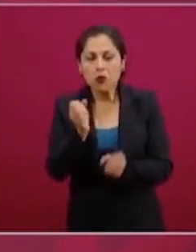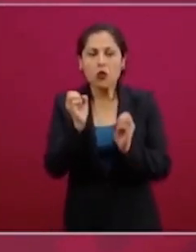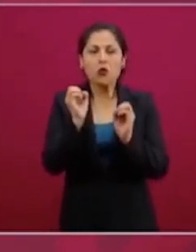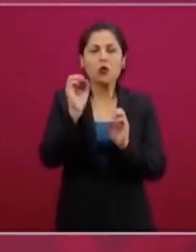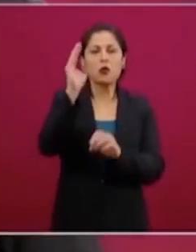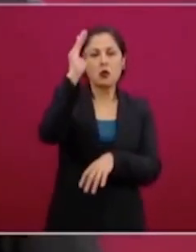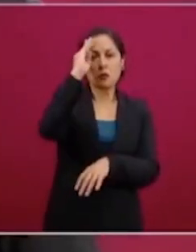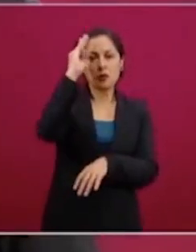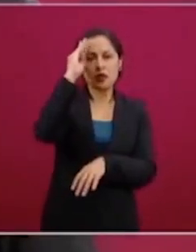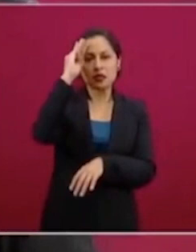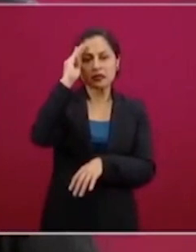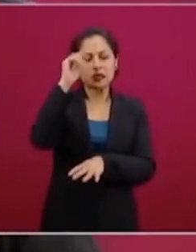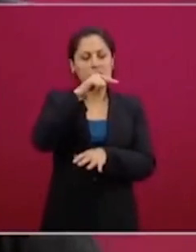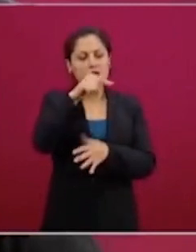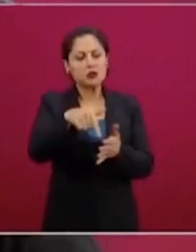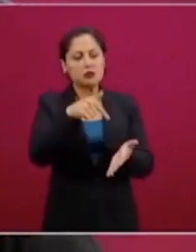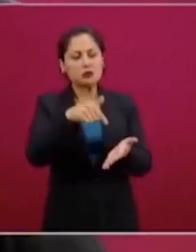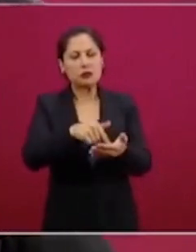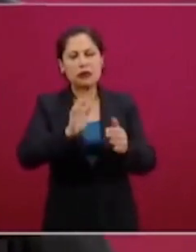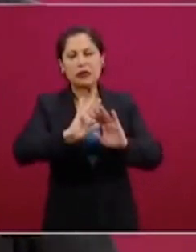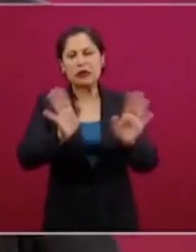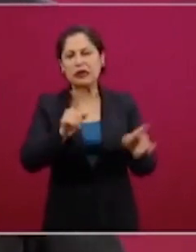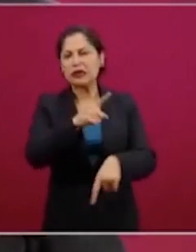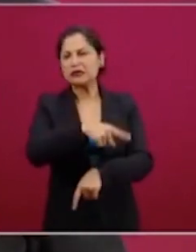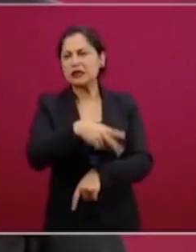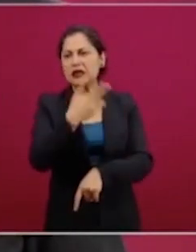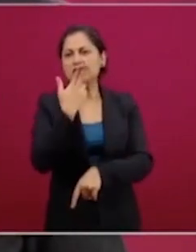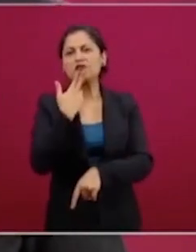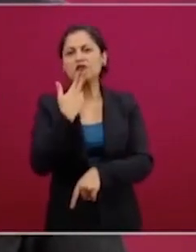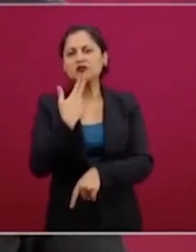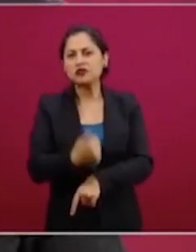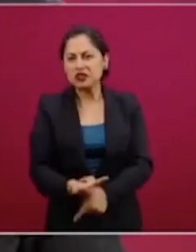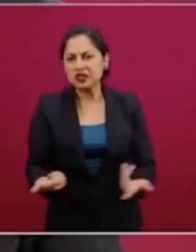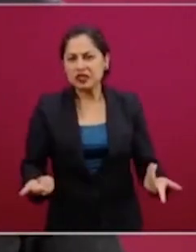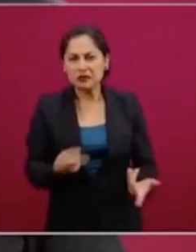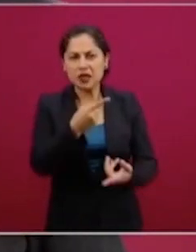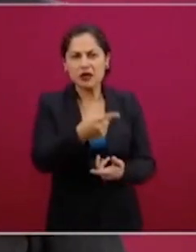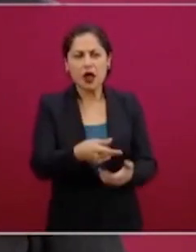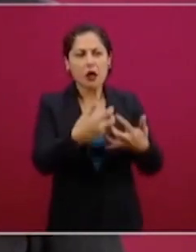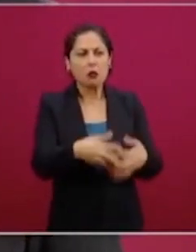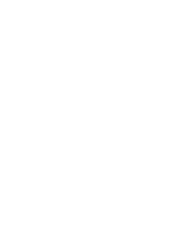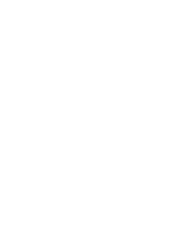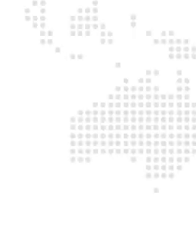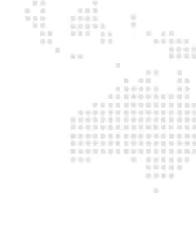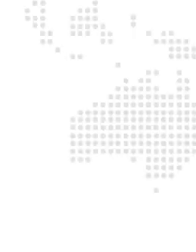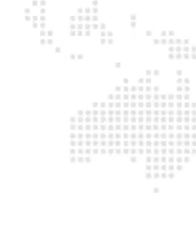en donde no se puede hacer esa operación de cerrar válvulas.